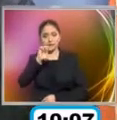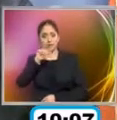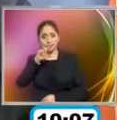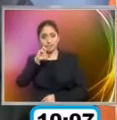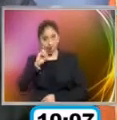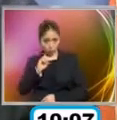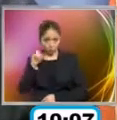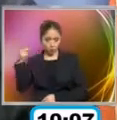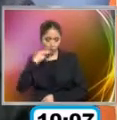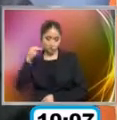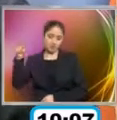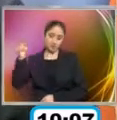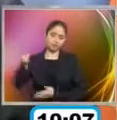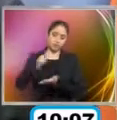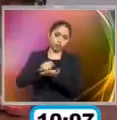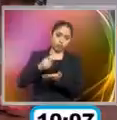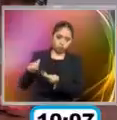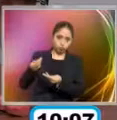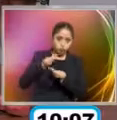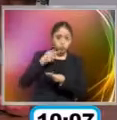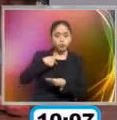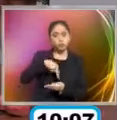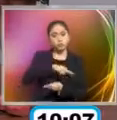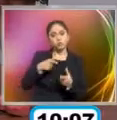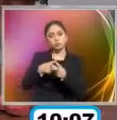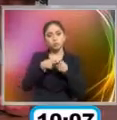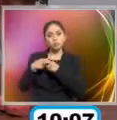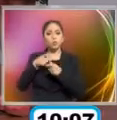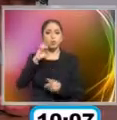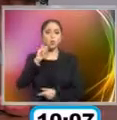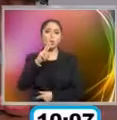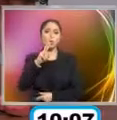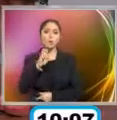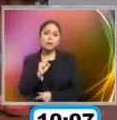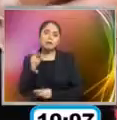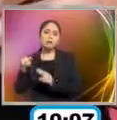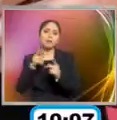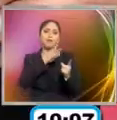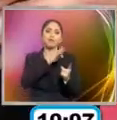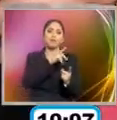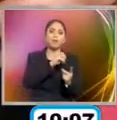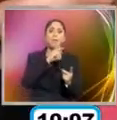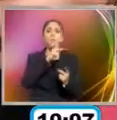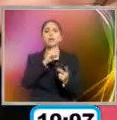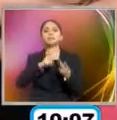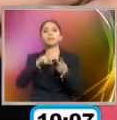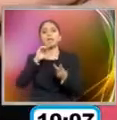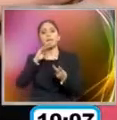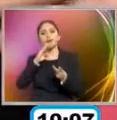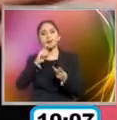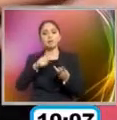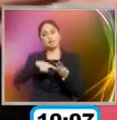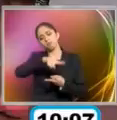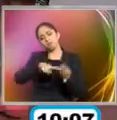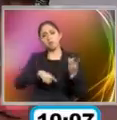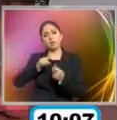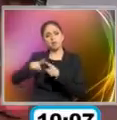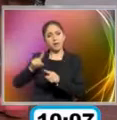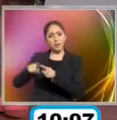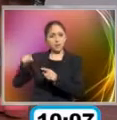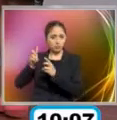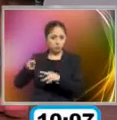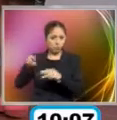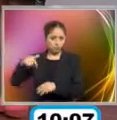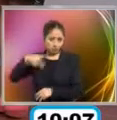y bueno, viene dentro del concepto de álbum que vamos a sacar, un álbum de covers con canciones de Fito Páez, de Caifanes, de muchas bandas latinoamericanas.